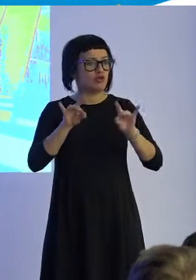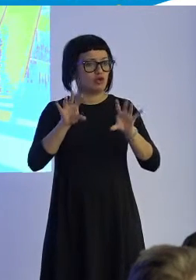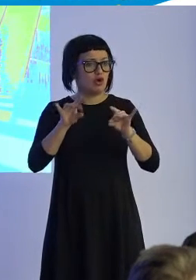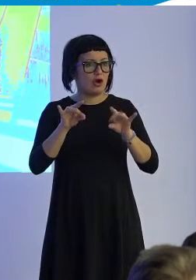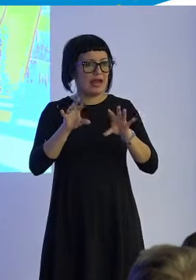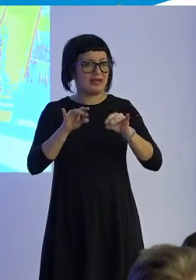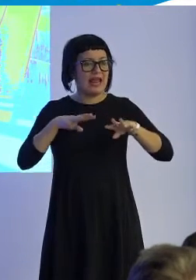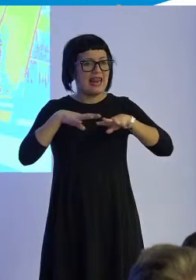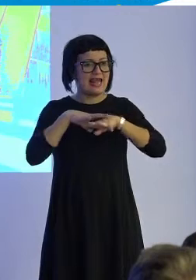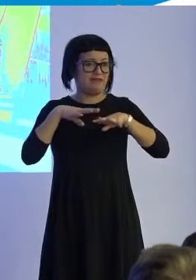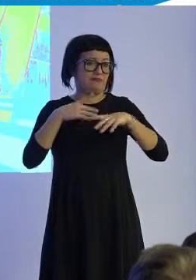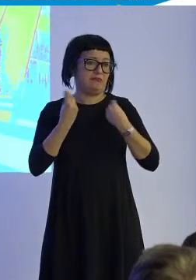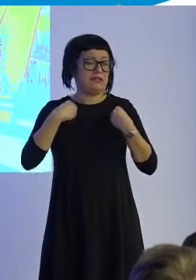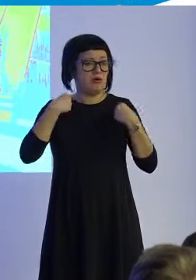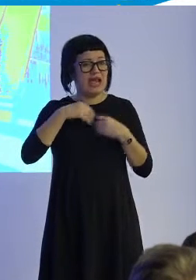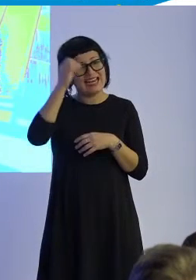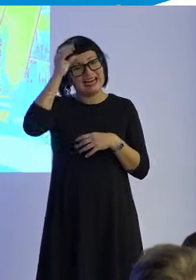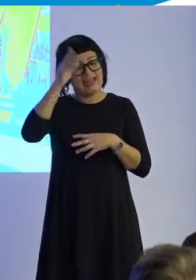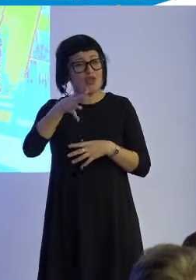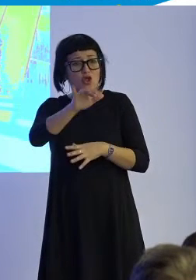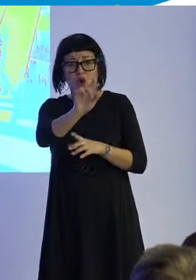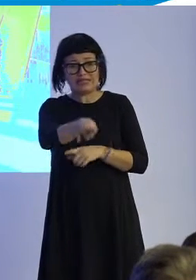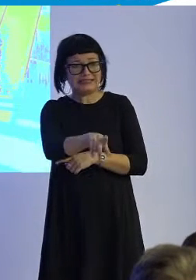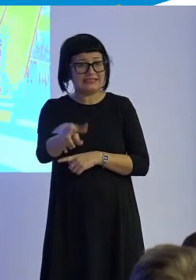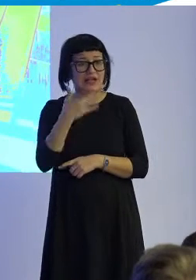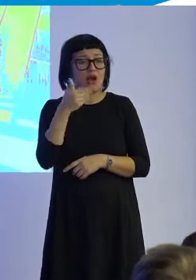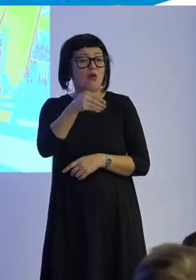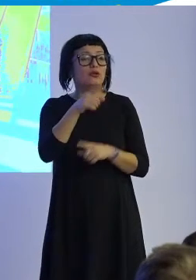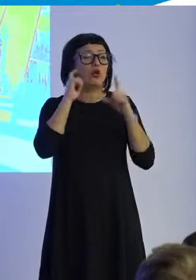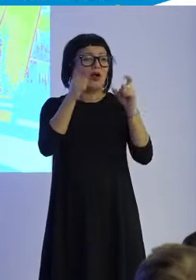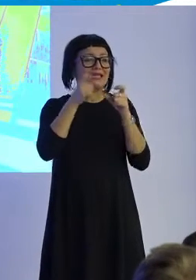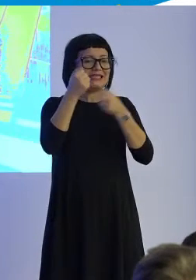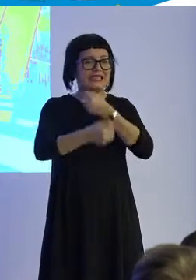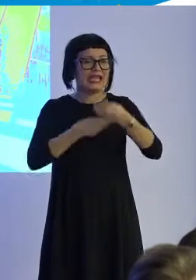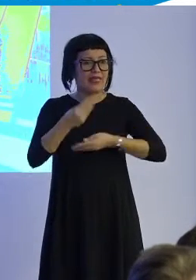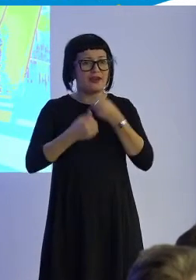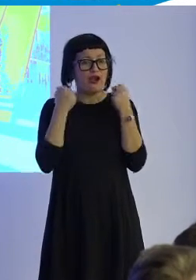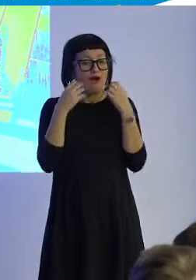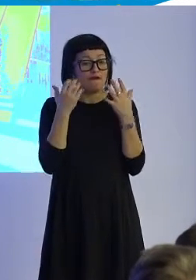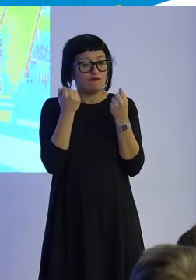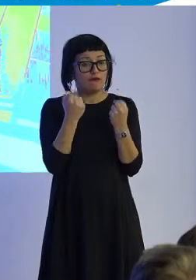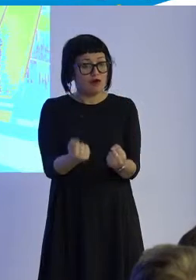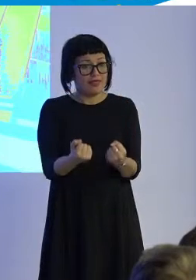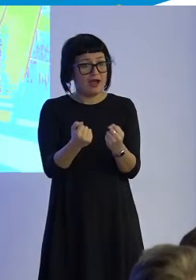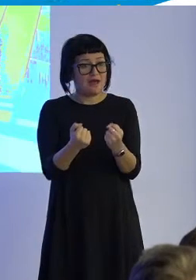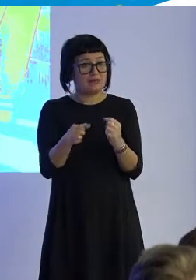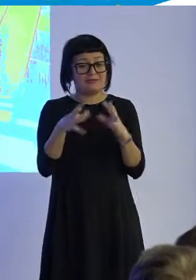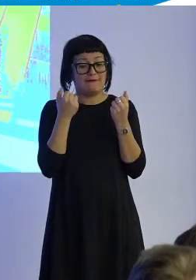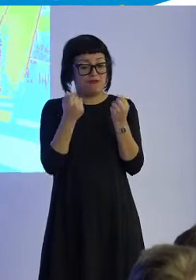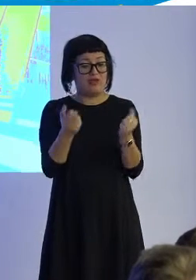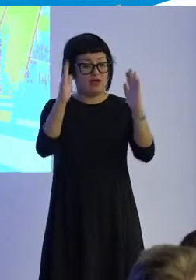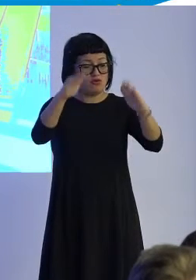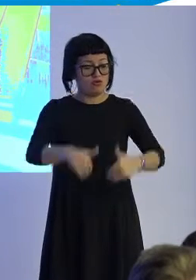tocar la realidad virtual. La realidad virtual no existe. Y cuando alguien intentas hacer fuerza sobre un mundo virtual, esa fuerza no